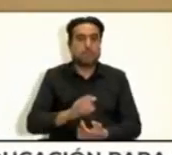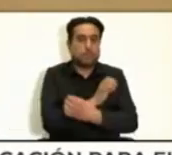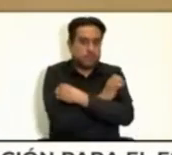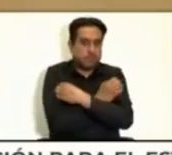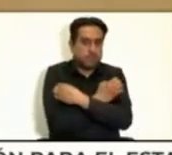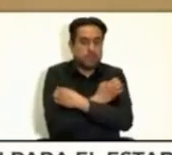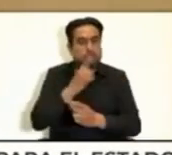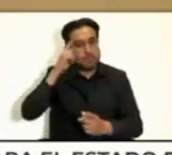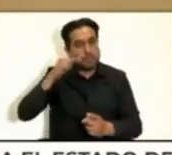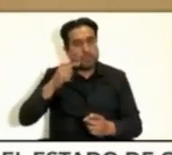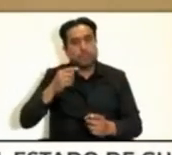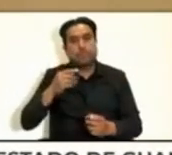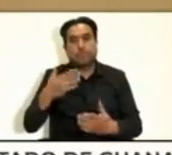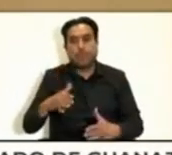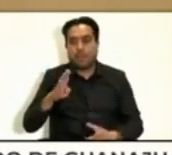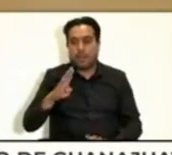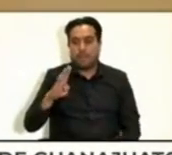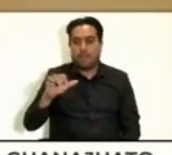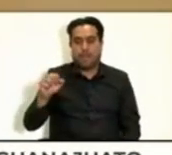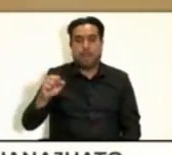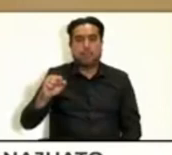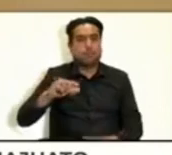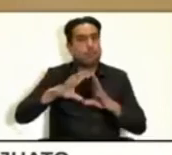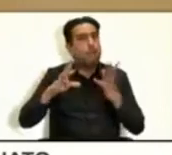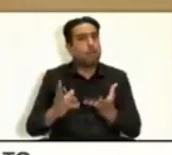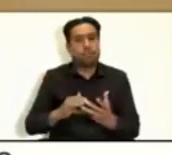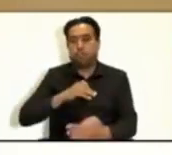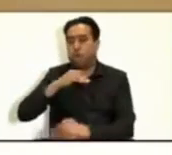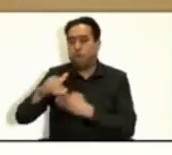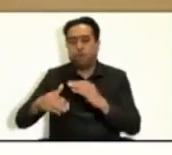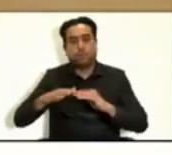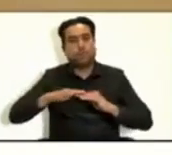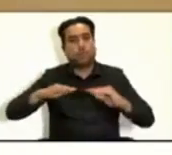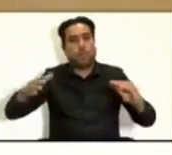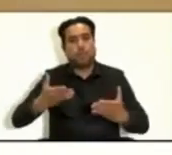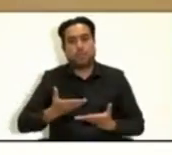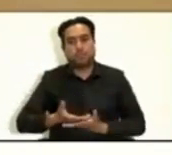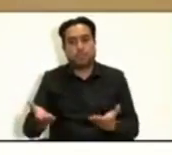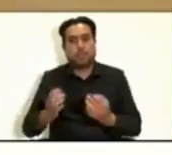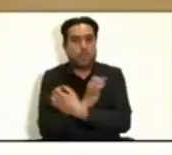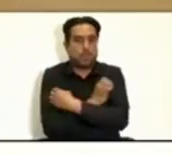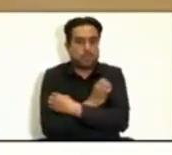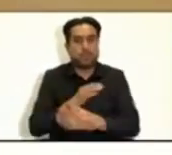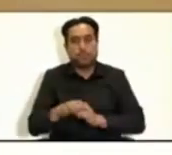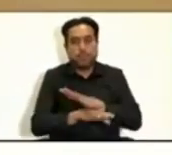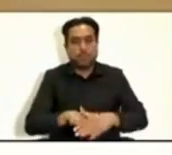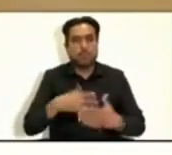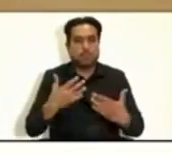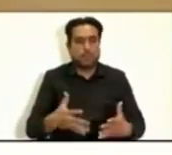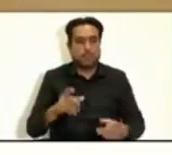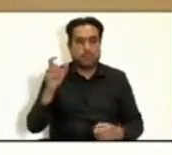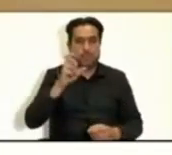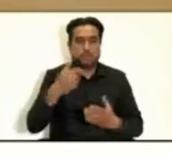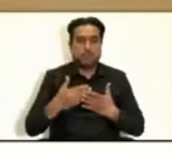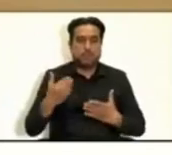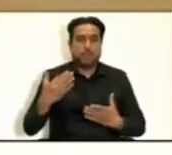mediante la creación de becas universales para las y los estudiantes de educación básica inscritos en los planteles